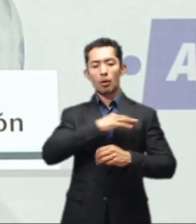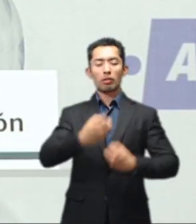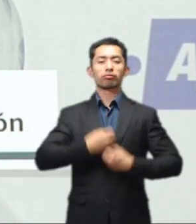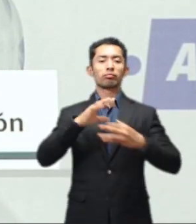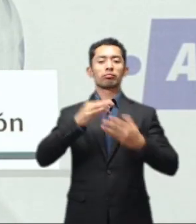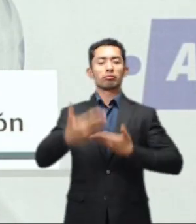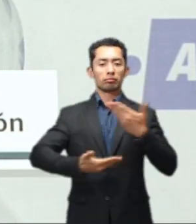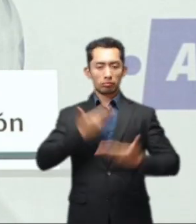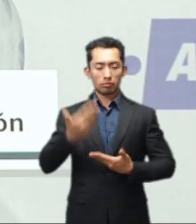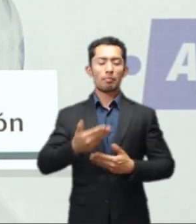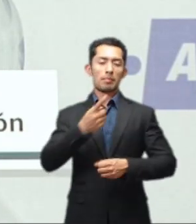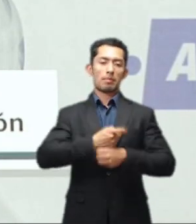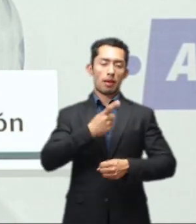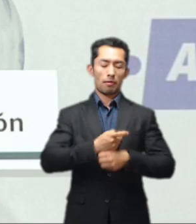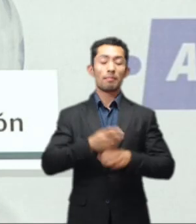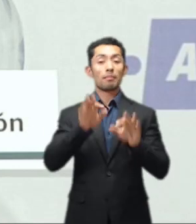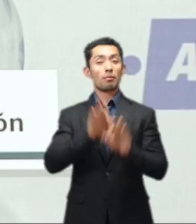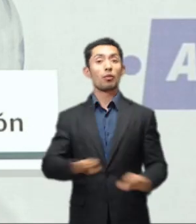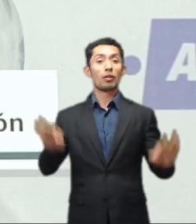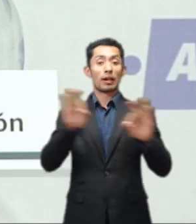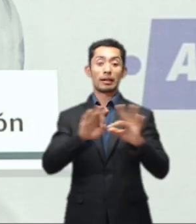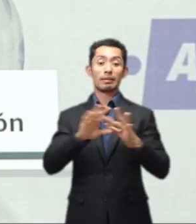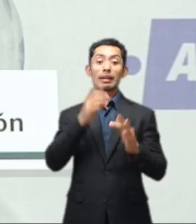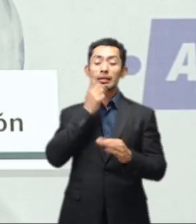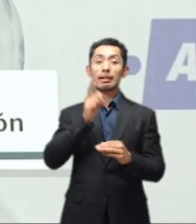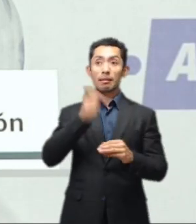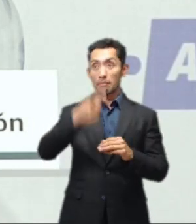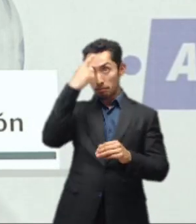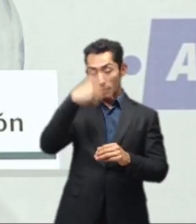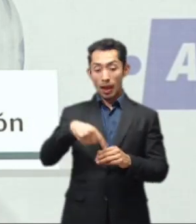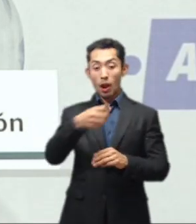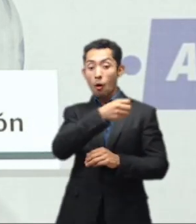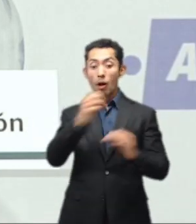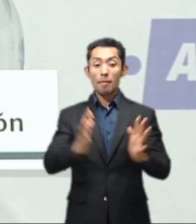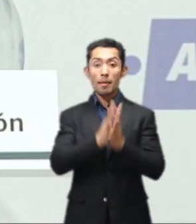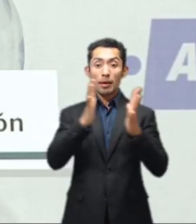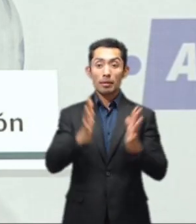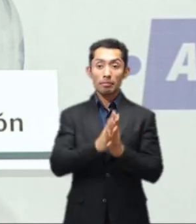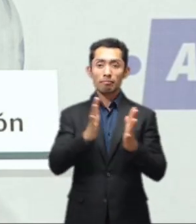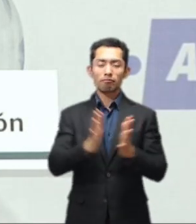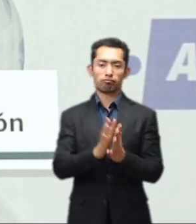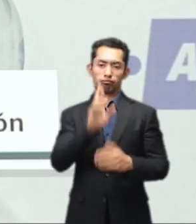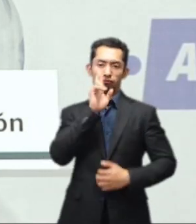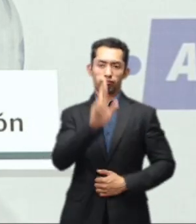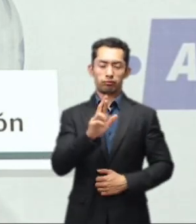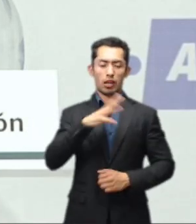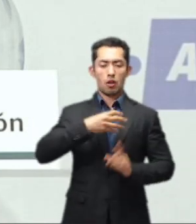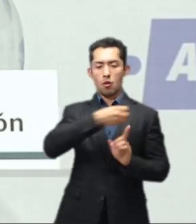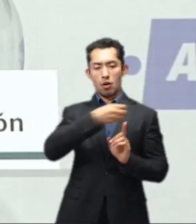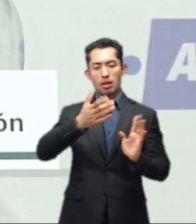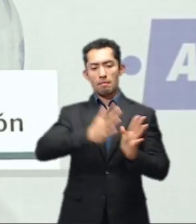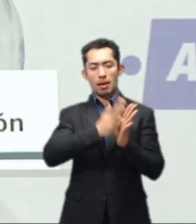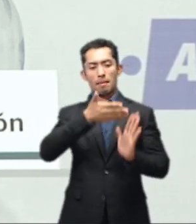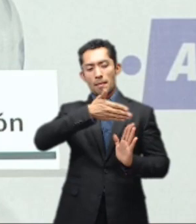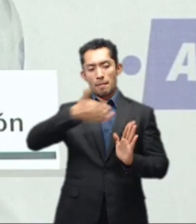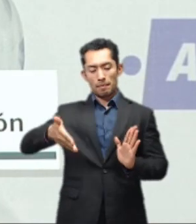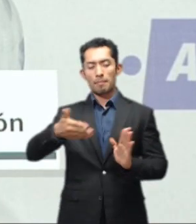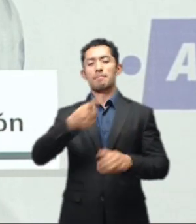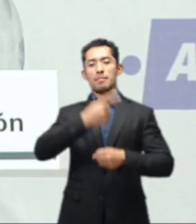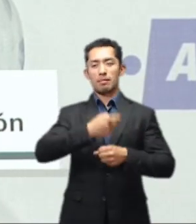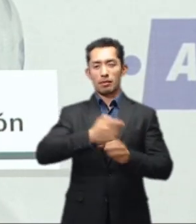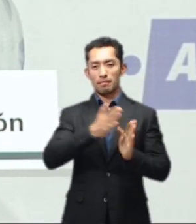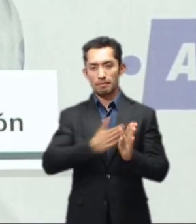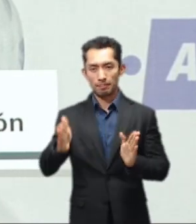mensaje de presentación es importante precisar que para la orden de intervención se respetará el el orden asignado en el primer